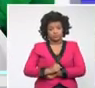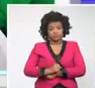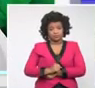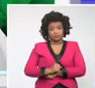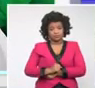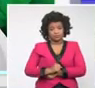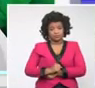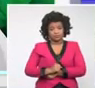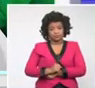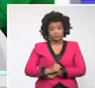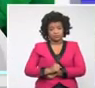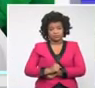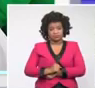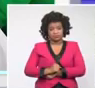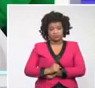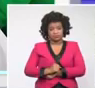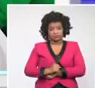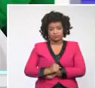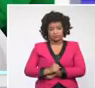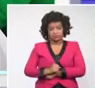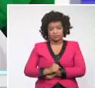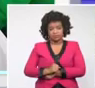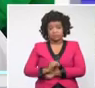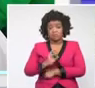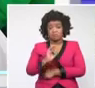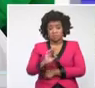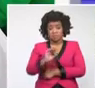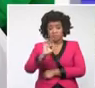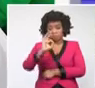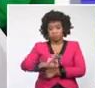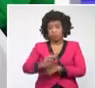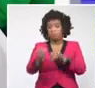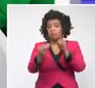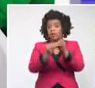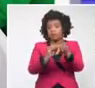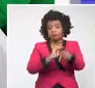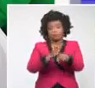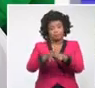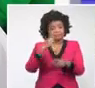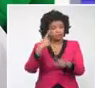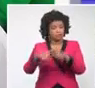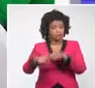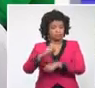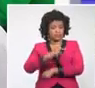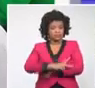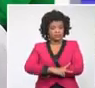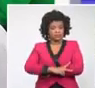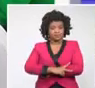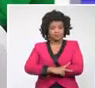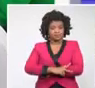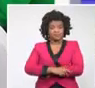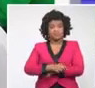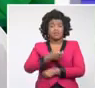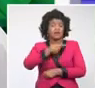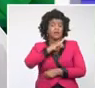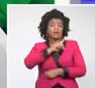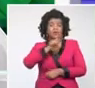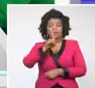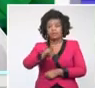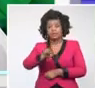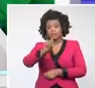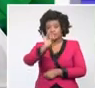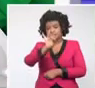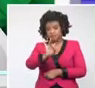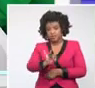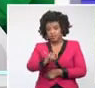de infección el exterior de nuestro país. Ayer 17, como ya dije, sin fuente